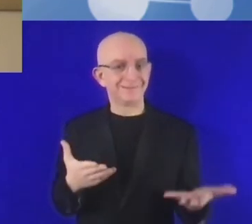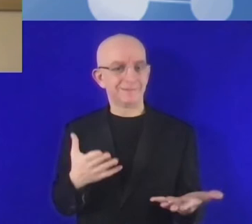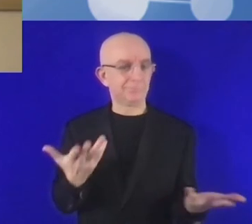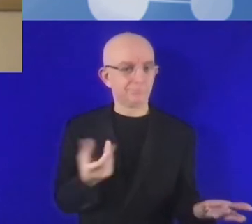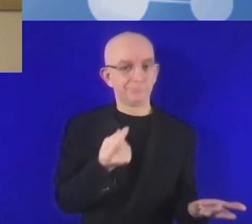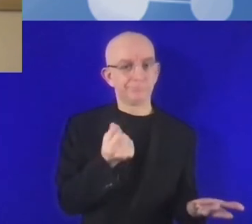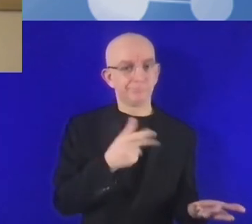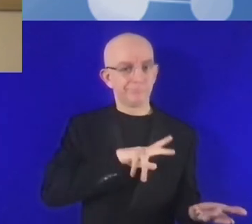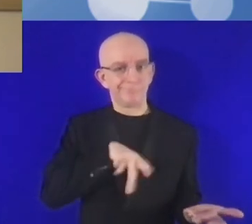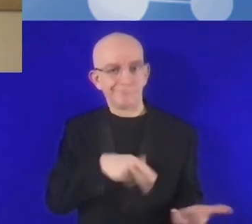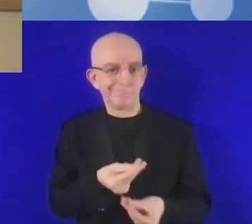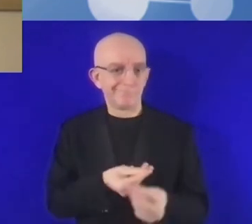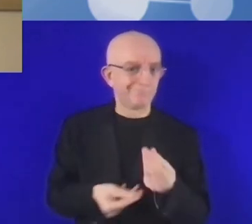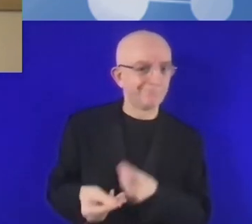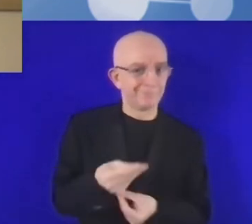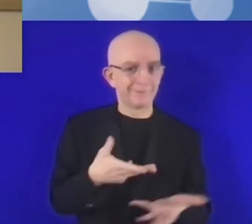de gran manera está